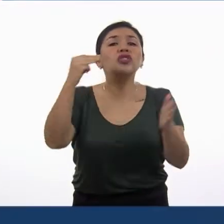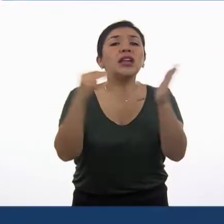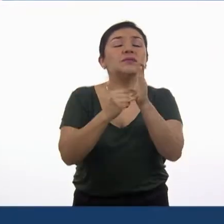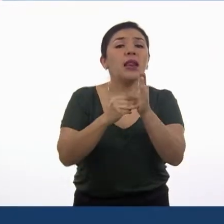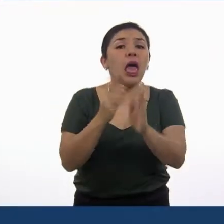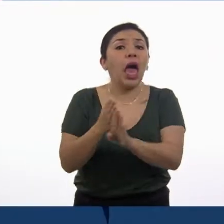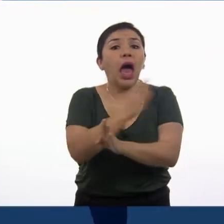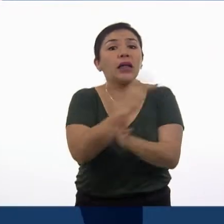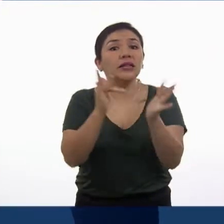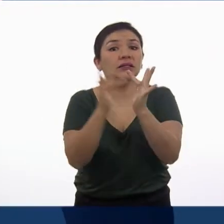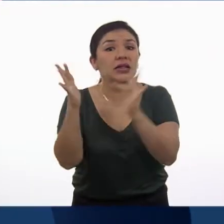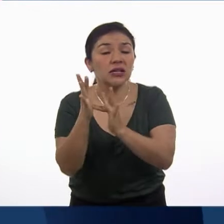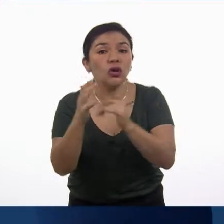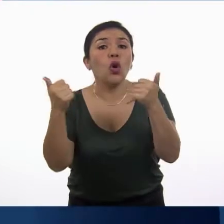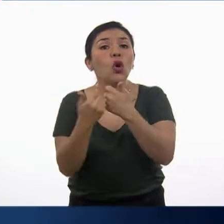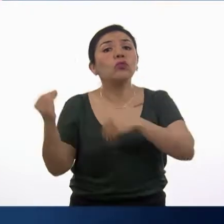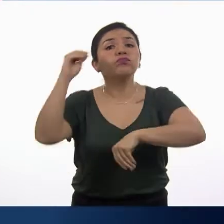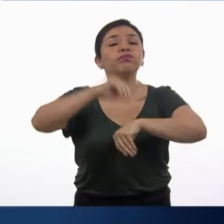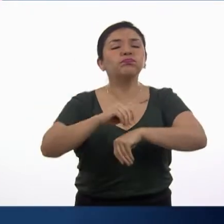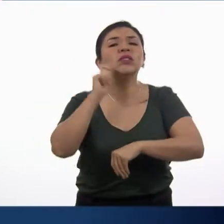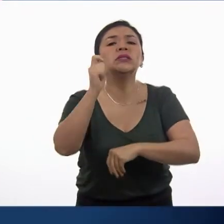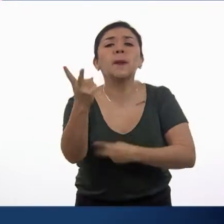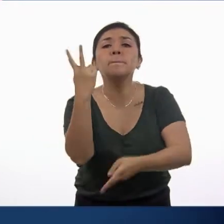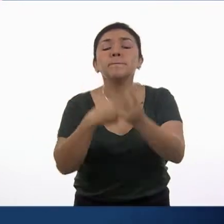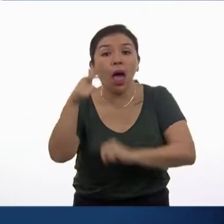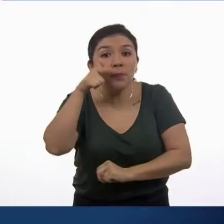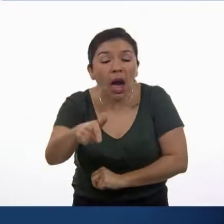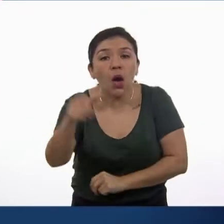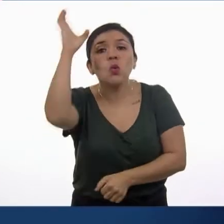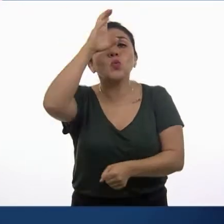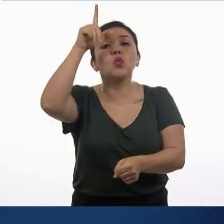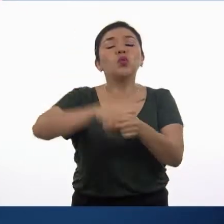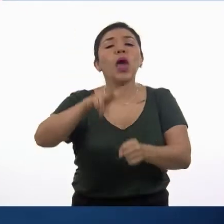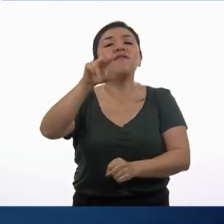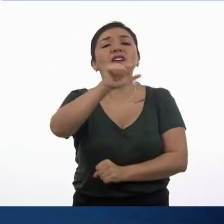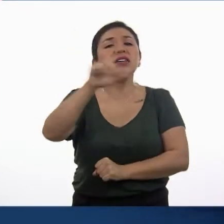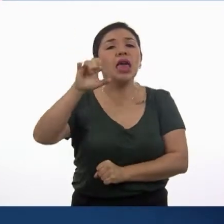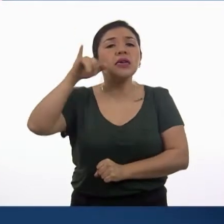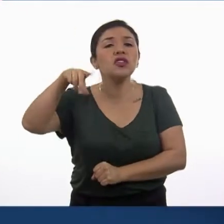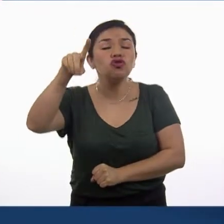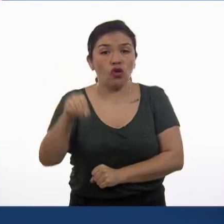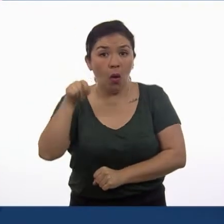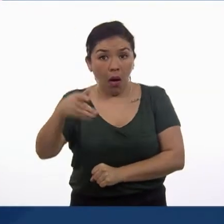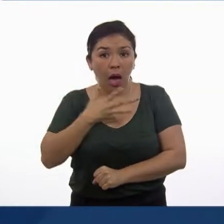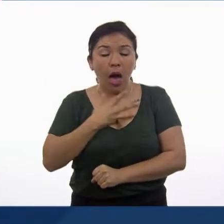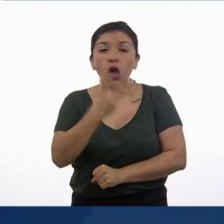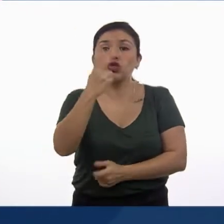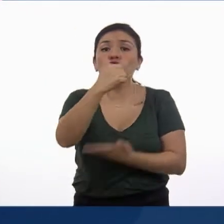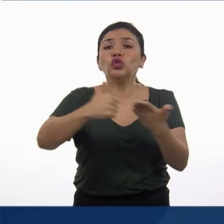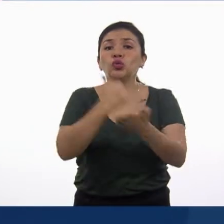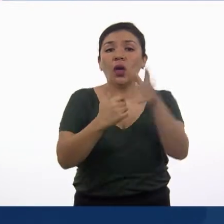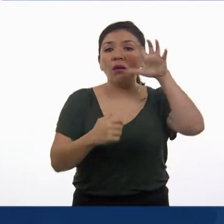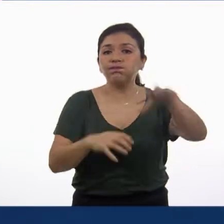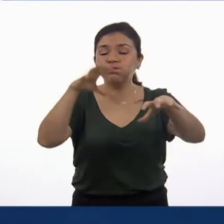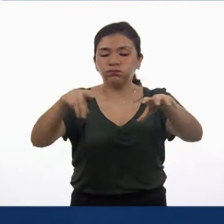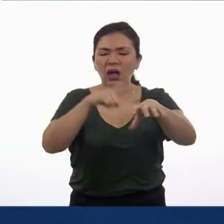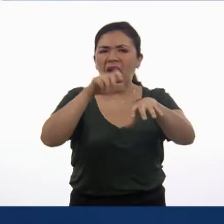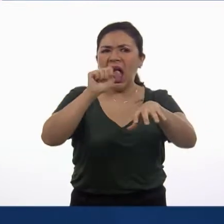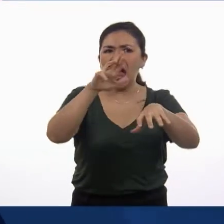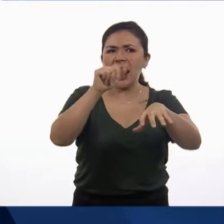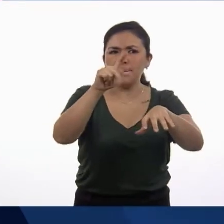a.C., con la aparición de las llamadas culturas del Valle del Indo, que tenían dos ciudades importantes, Harappa